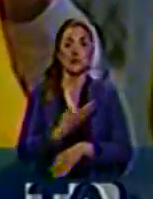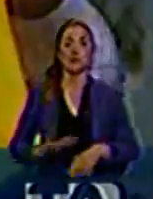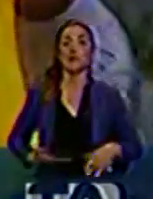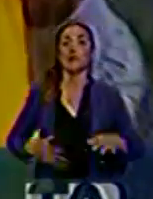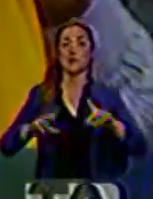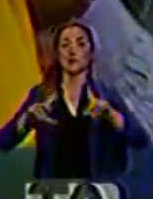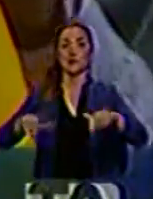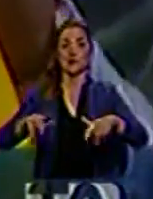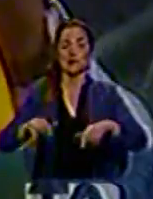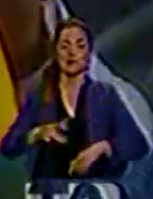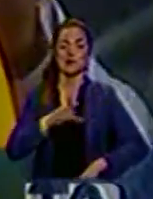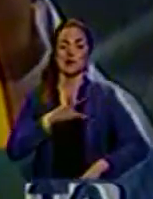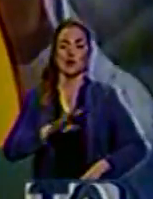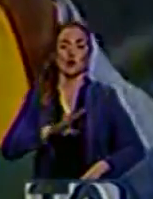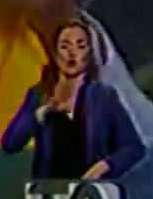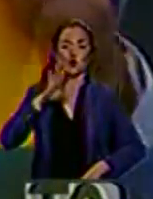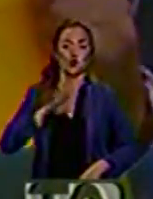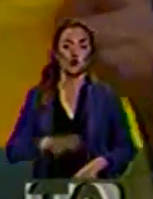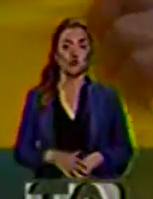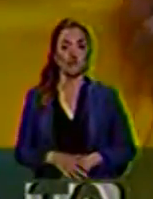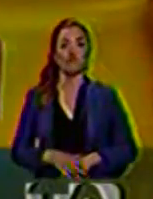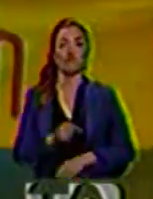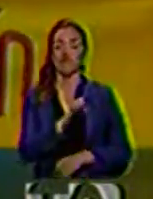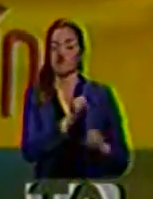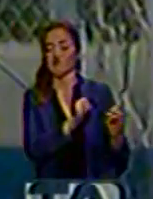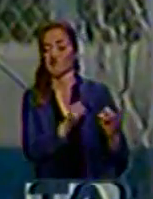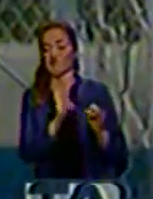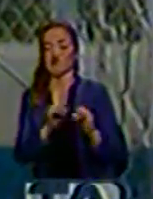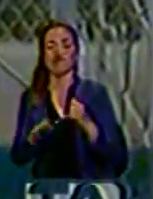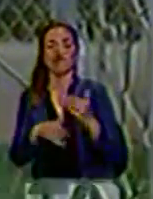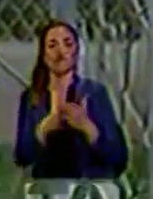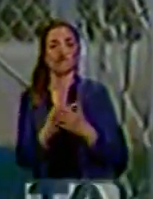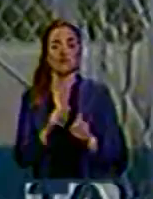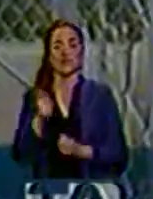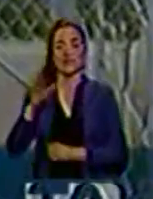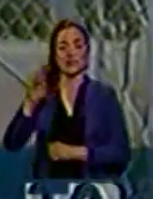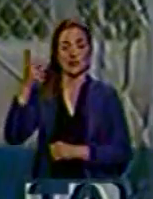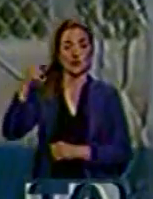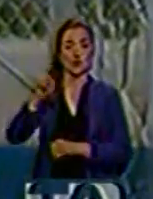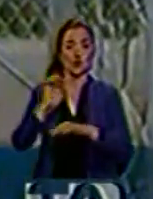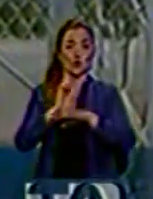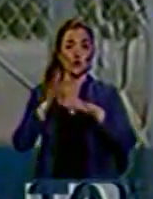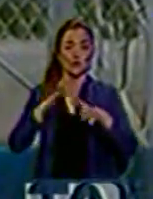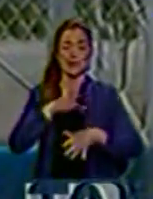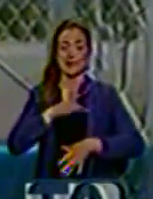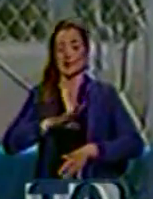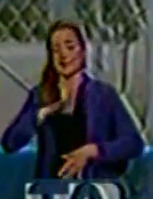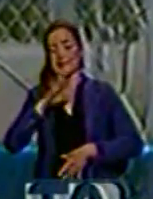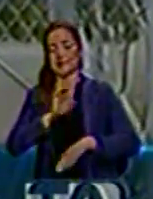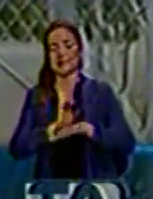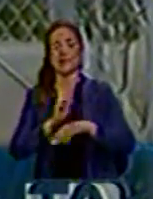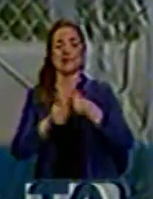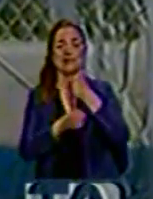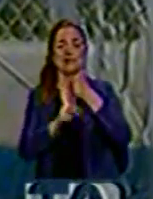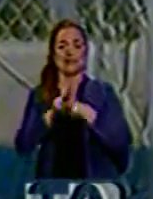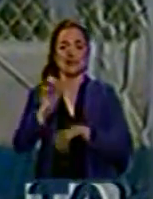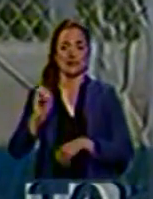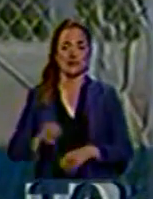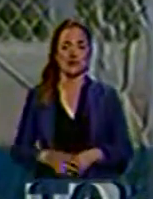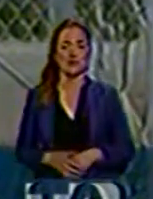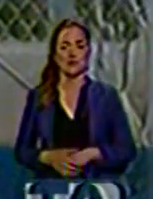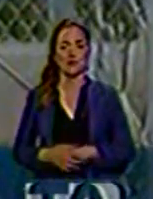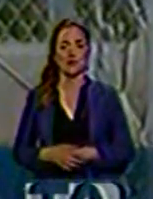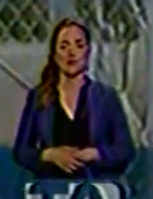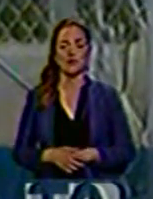sentí orgulloso de ustedes, así como seguramente se sintieron los 17 millones de ecuatorianos. Queremos